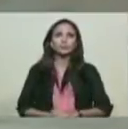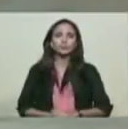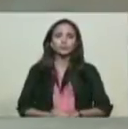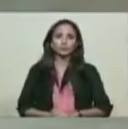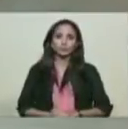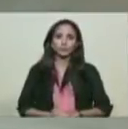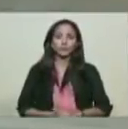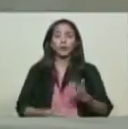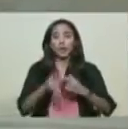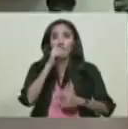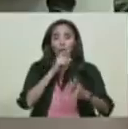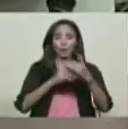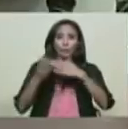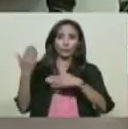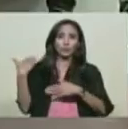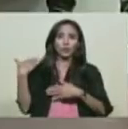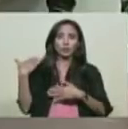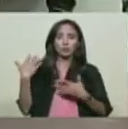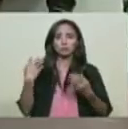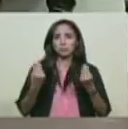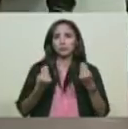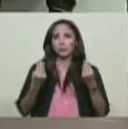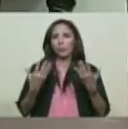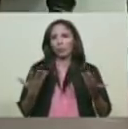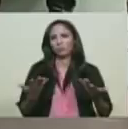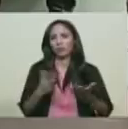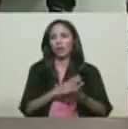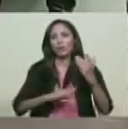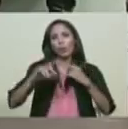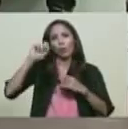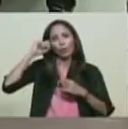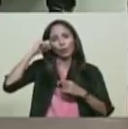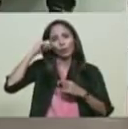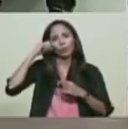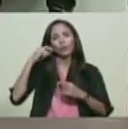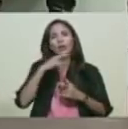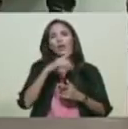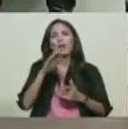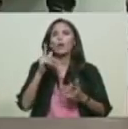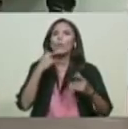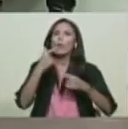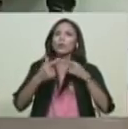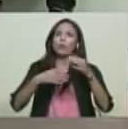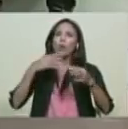Cúmplase. El año pasado me tocó, como recordó Silvia en su discurso,